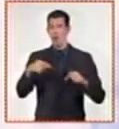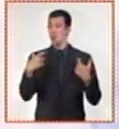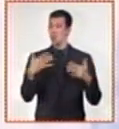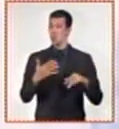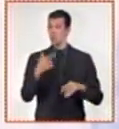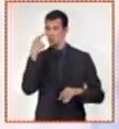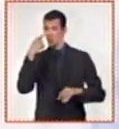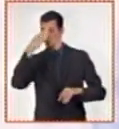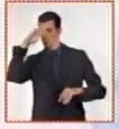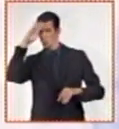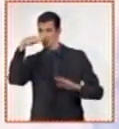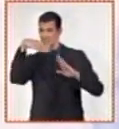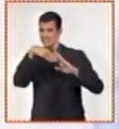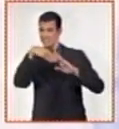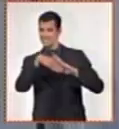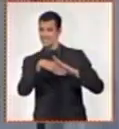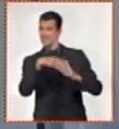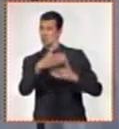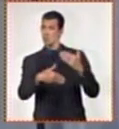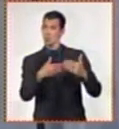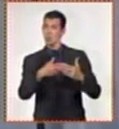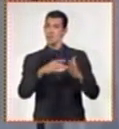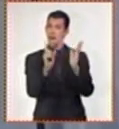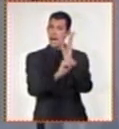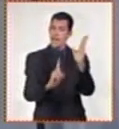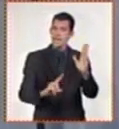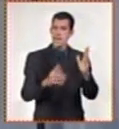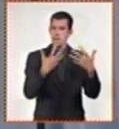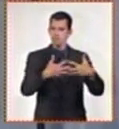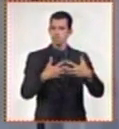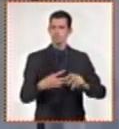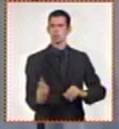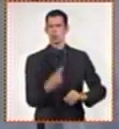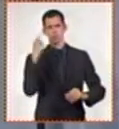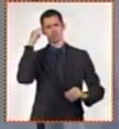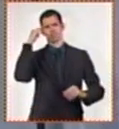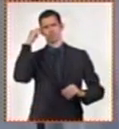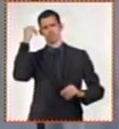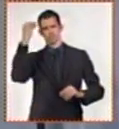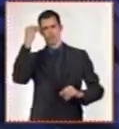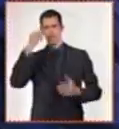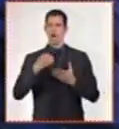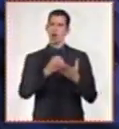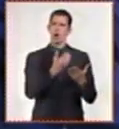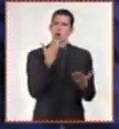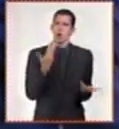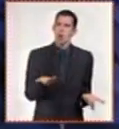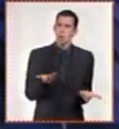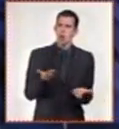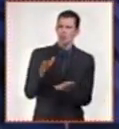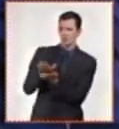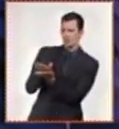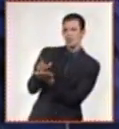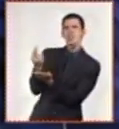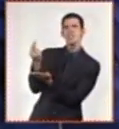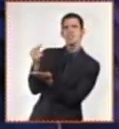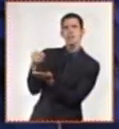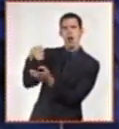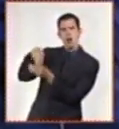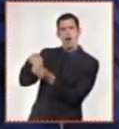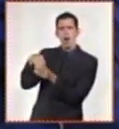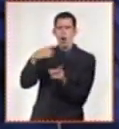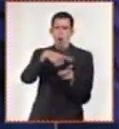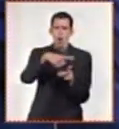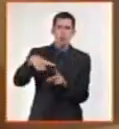gobierno chino ha utilizado el Fondo de Asistencia Gratuita para ayudar, y las empresas chinas han